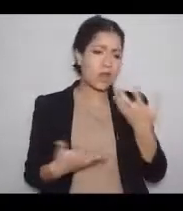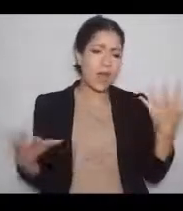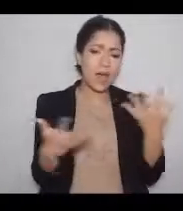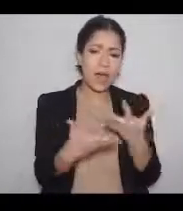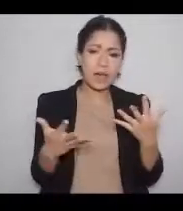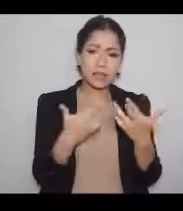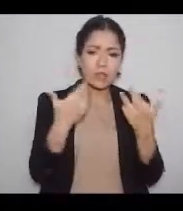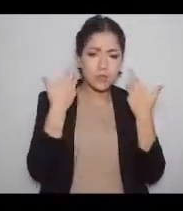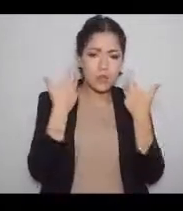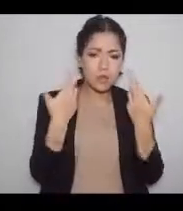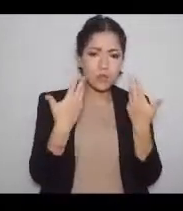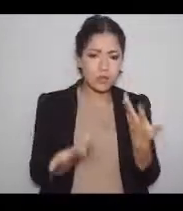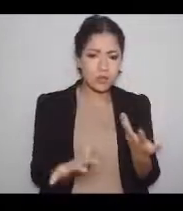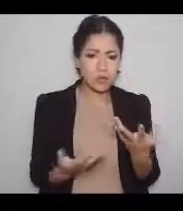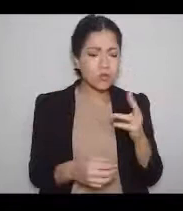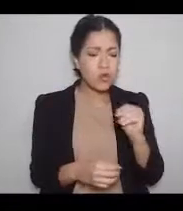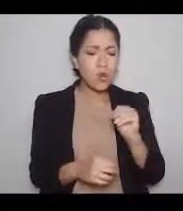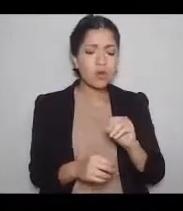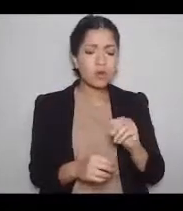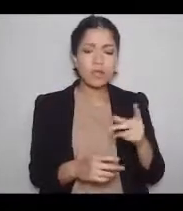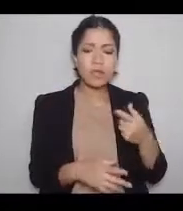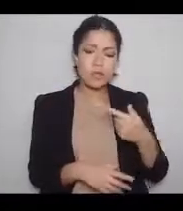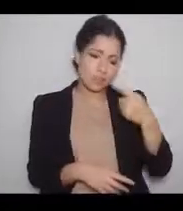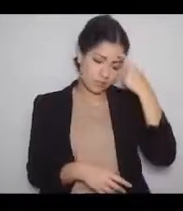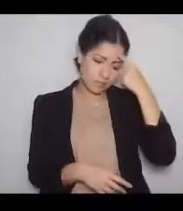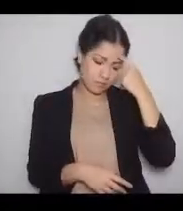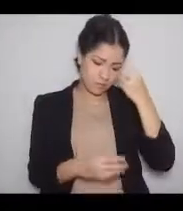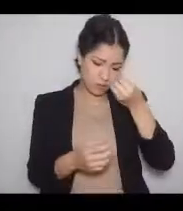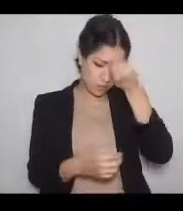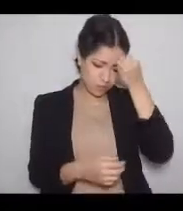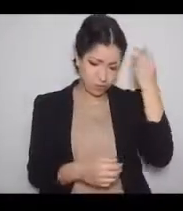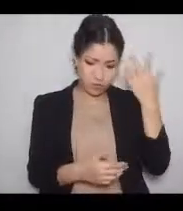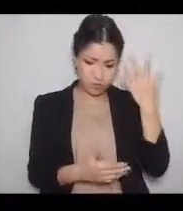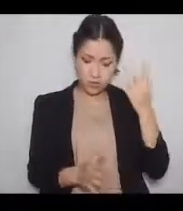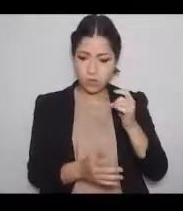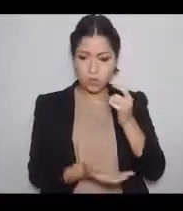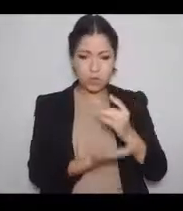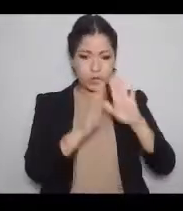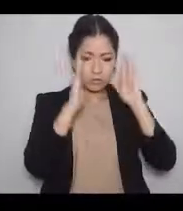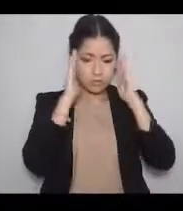el sonido y la furia, sino el olvido y el delirio.